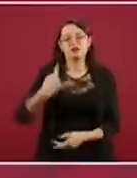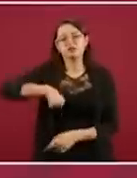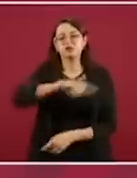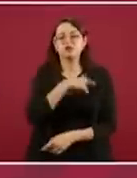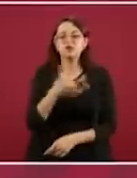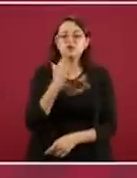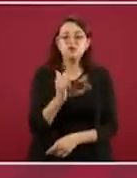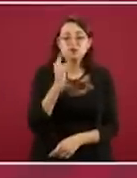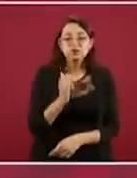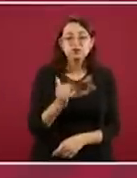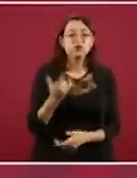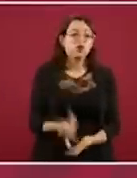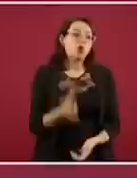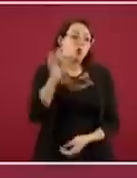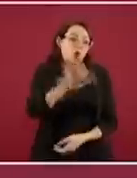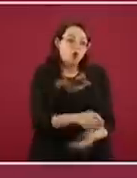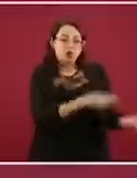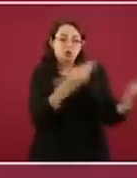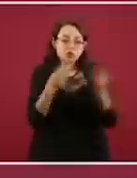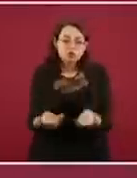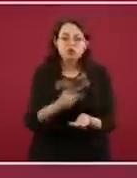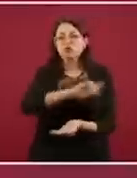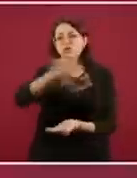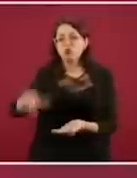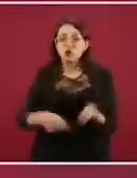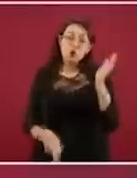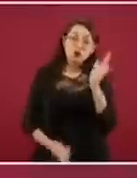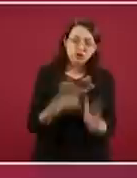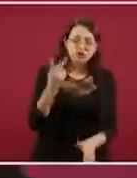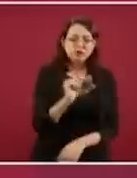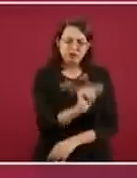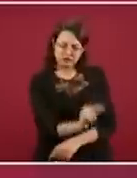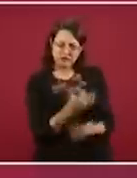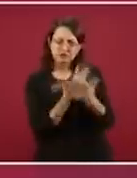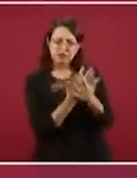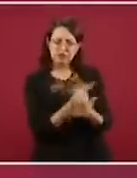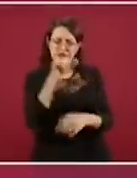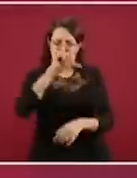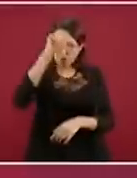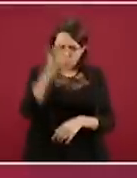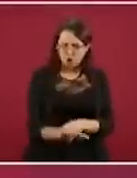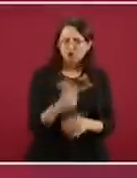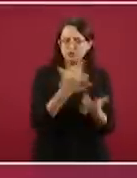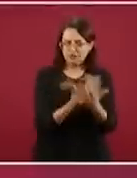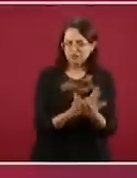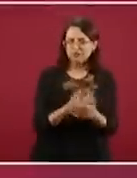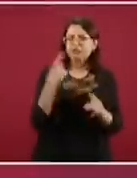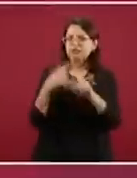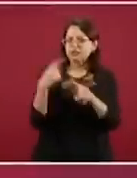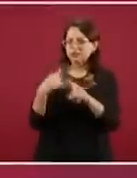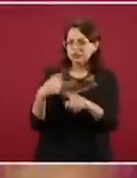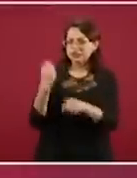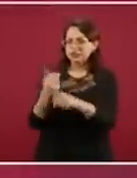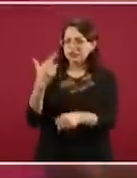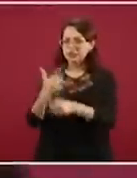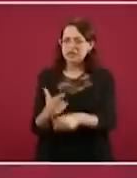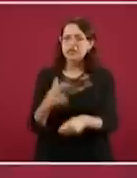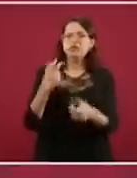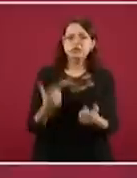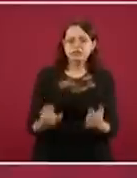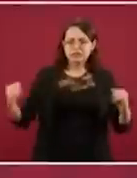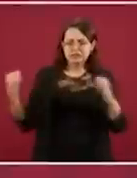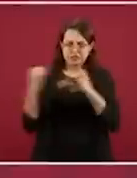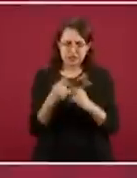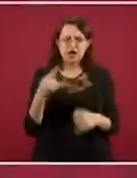para que no den doble vuelta. Y entonces, si vienes de lejos, espérame tantito, vamos a hablar con quien está en esta dependencia, vamos a hablar a SADER, y ahorita